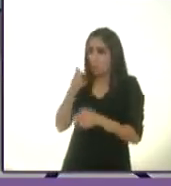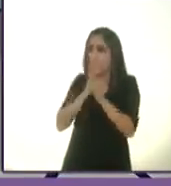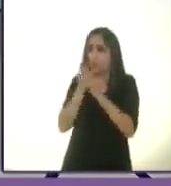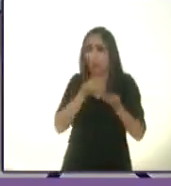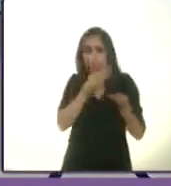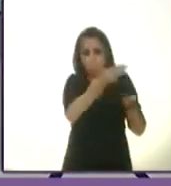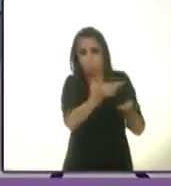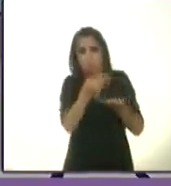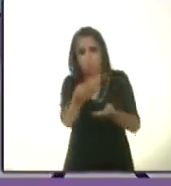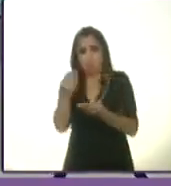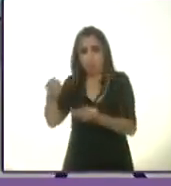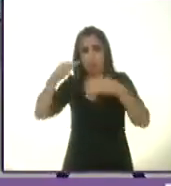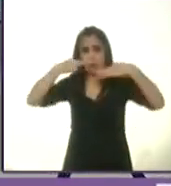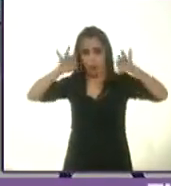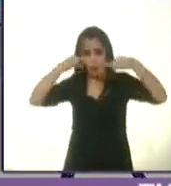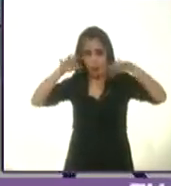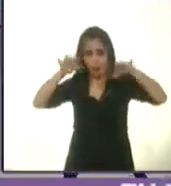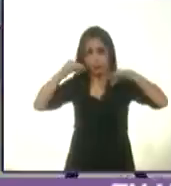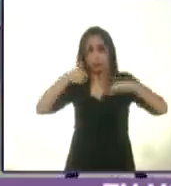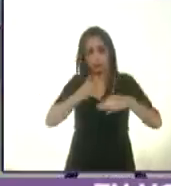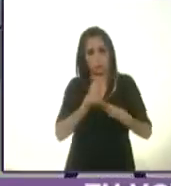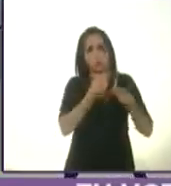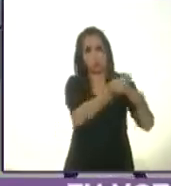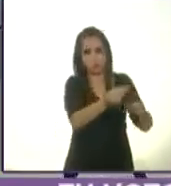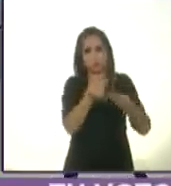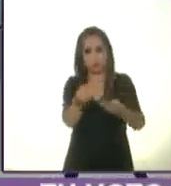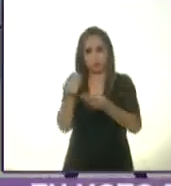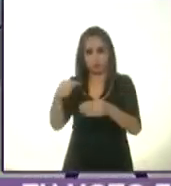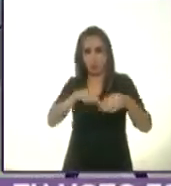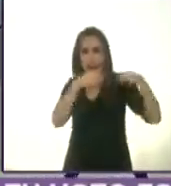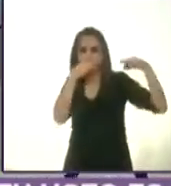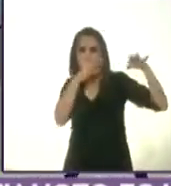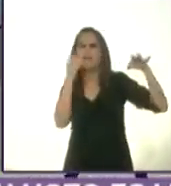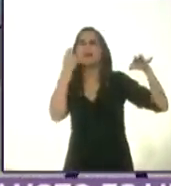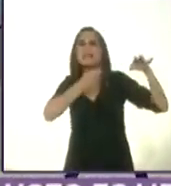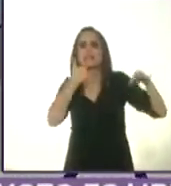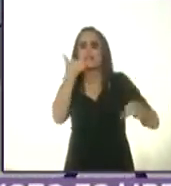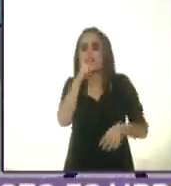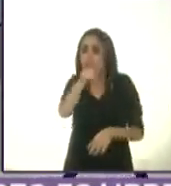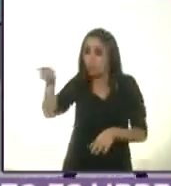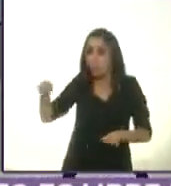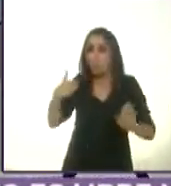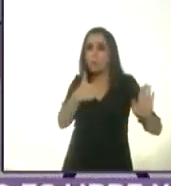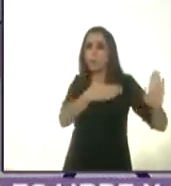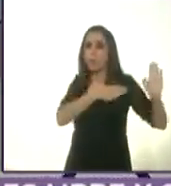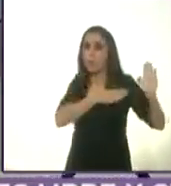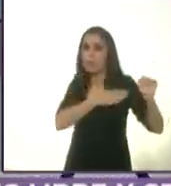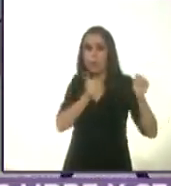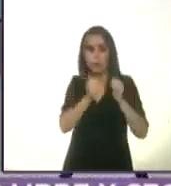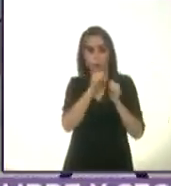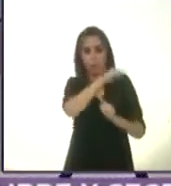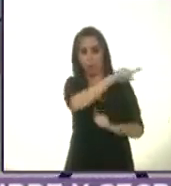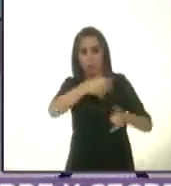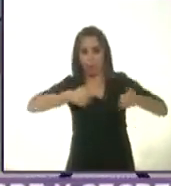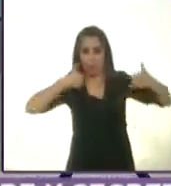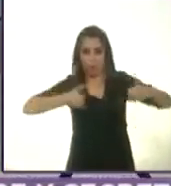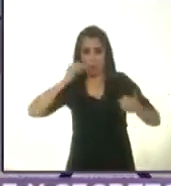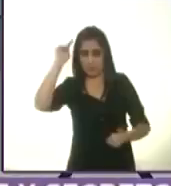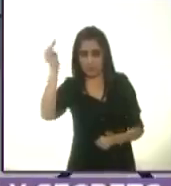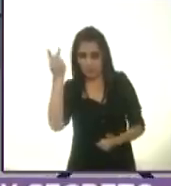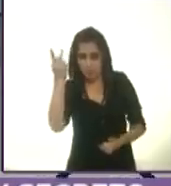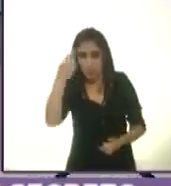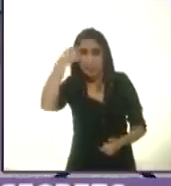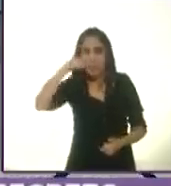no se los podía entregar pero se los entregó a ustedes ellos quieren que se comprometan con los jóvenes del politécnico para que se